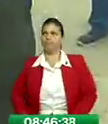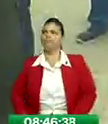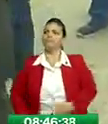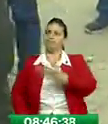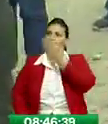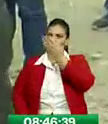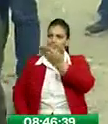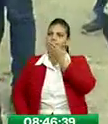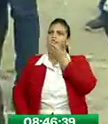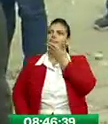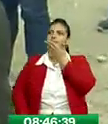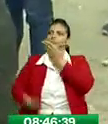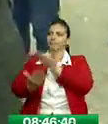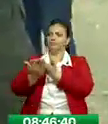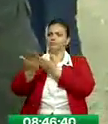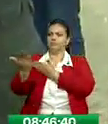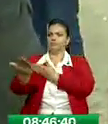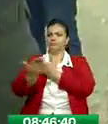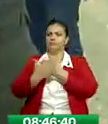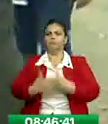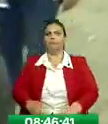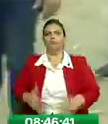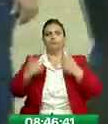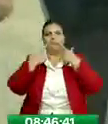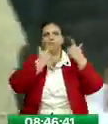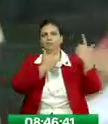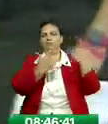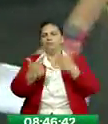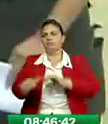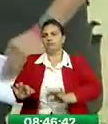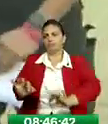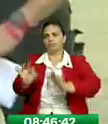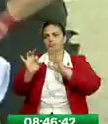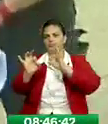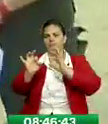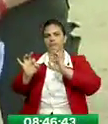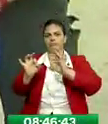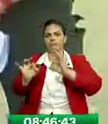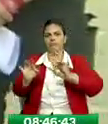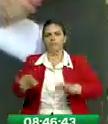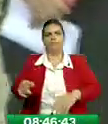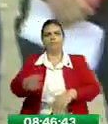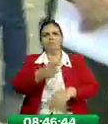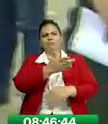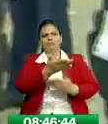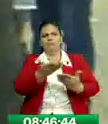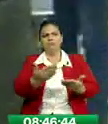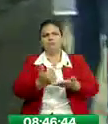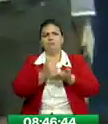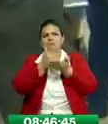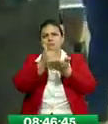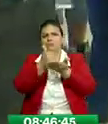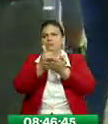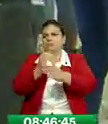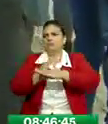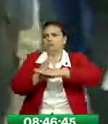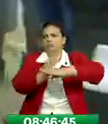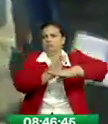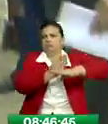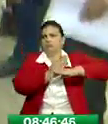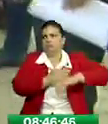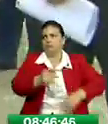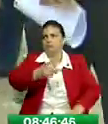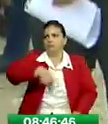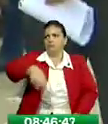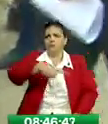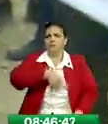policía. Ustedes que se han puesto la camiseta para defender a este pueblo golpeado. Pero aquí hay gente parada.